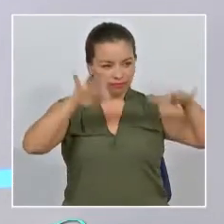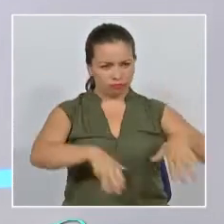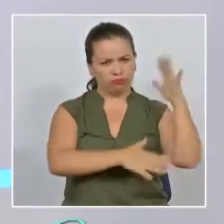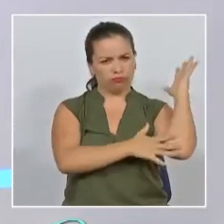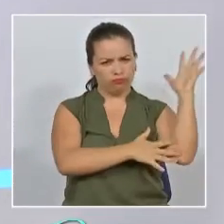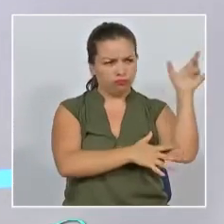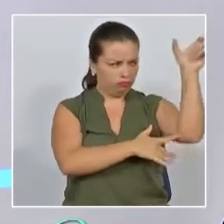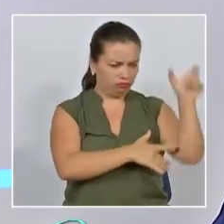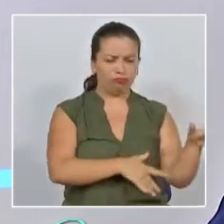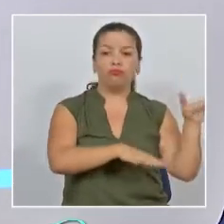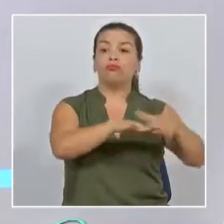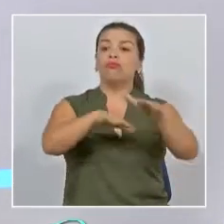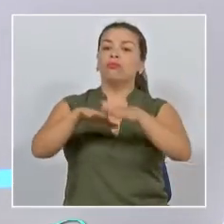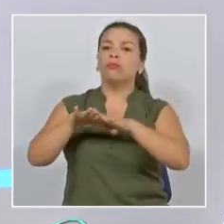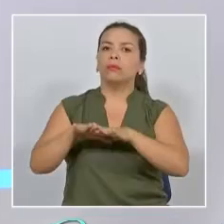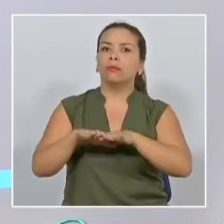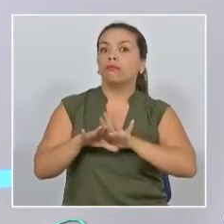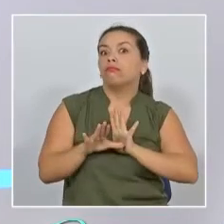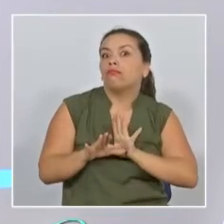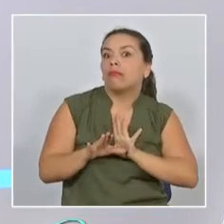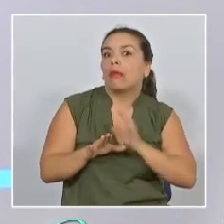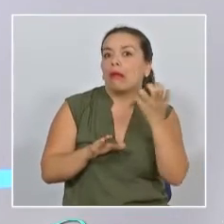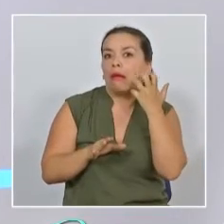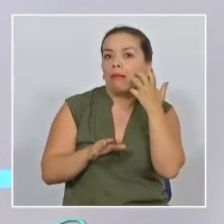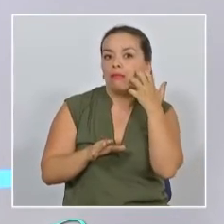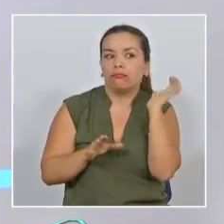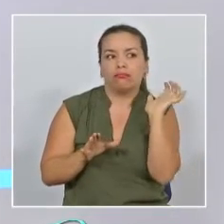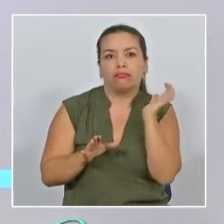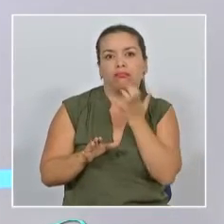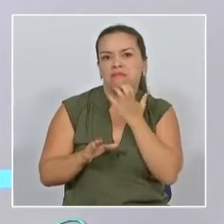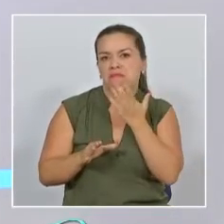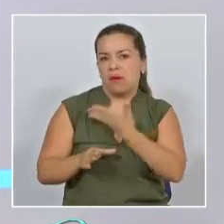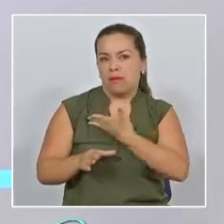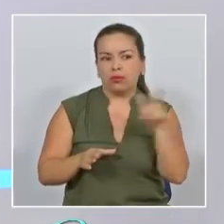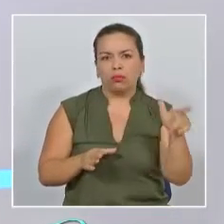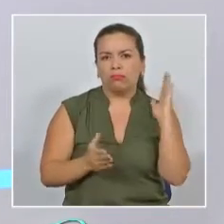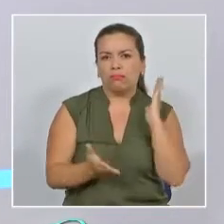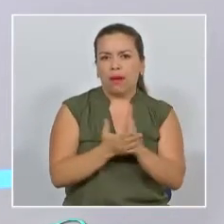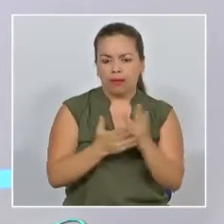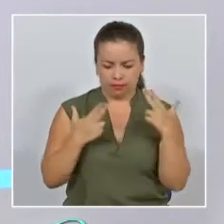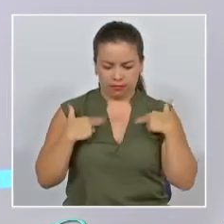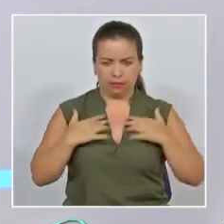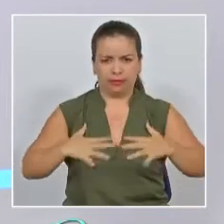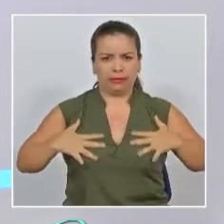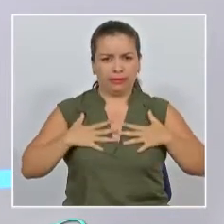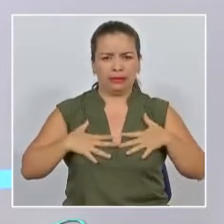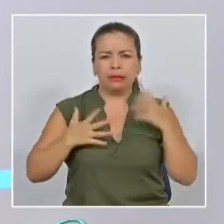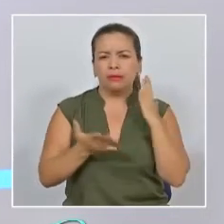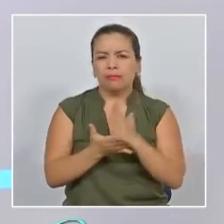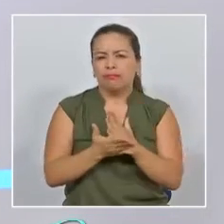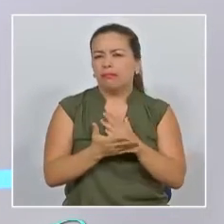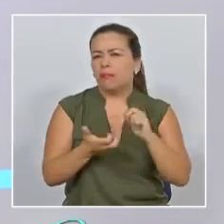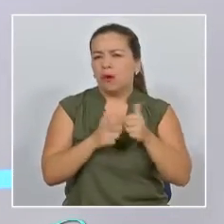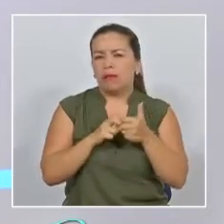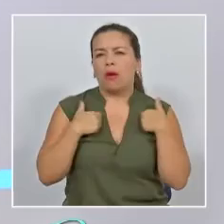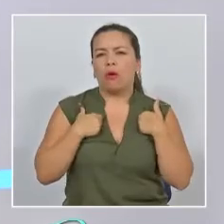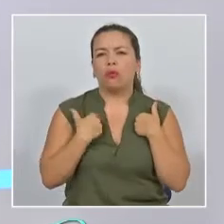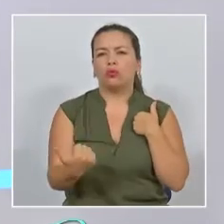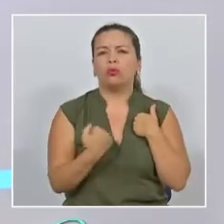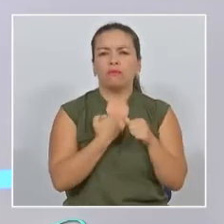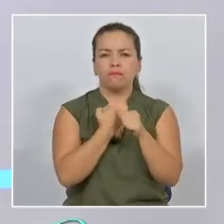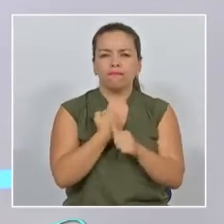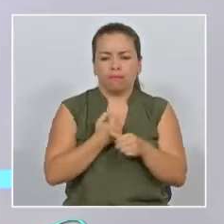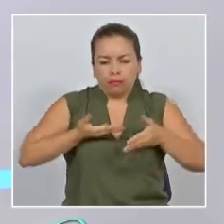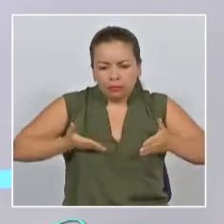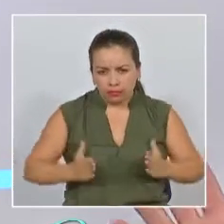alguien dijo, bueno, ¿y si la mamá tiene mastitis? ¿Y si la mamá tuvo un problema y se le complicó la cesárea y está en cuidados